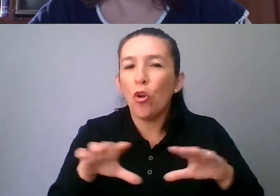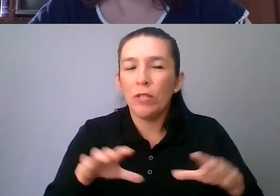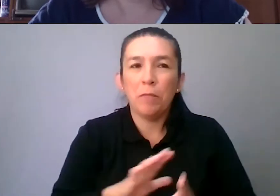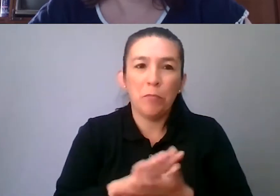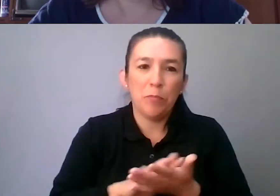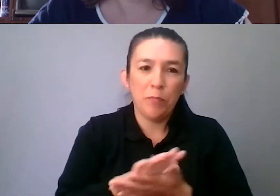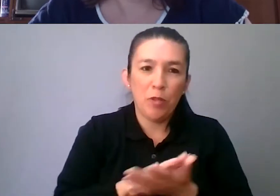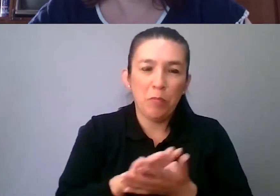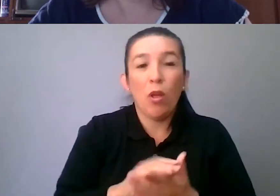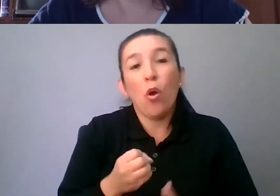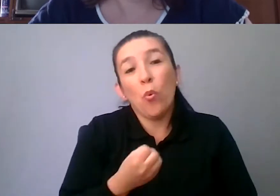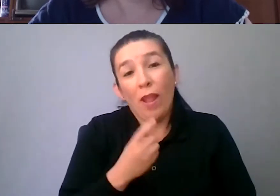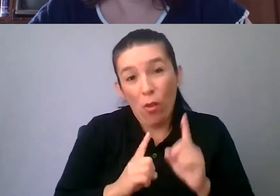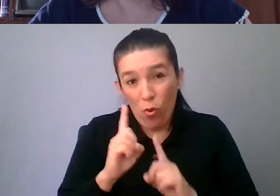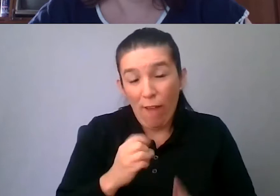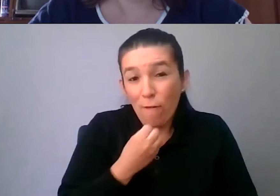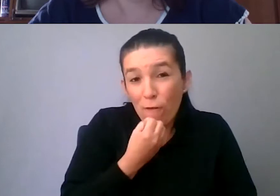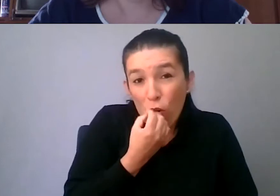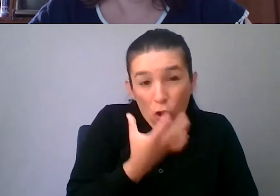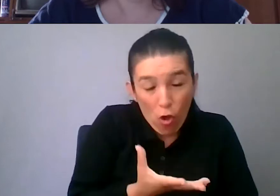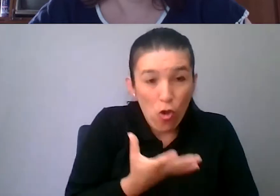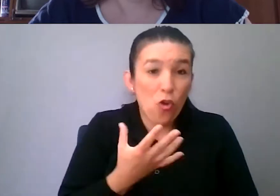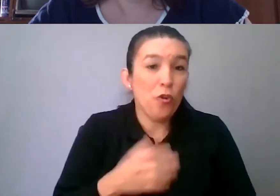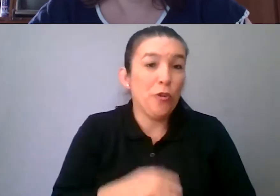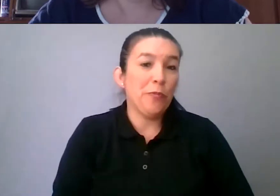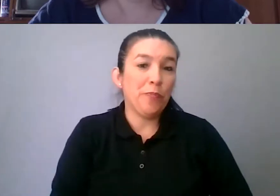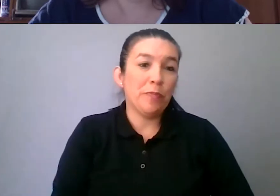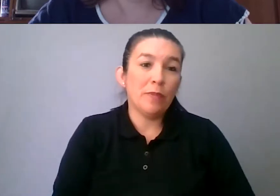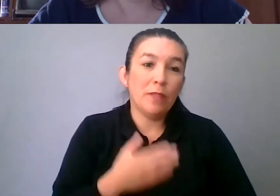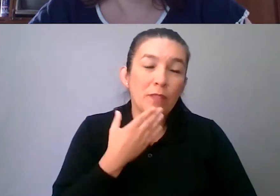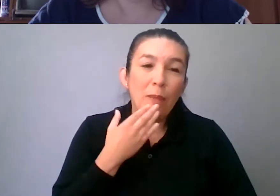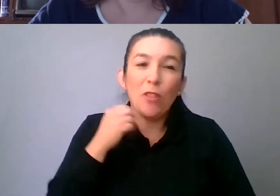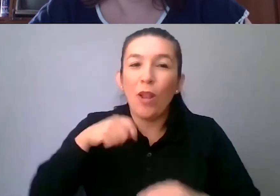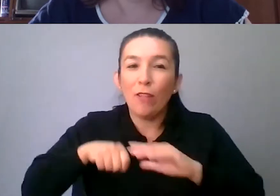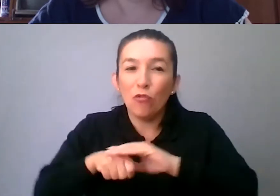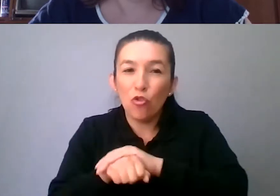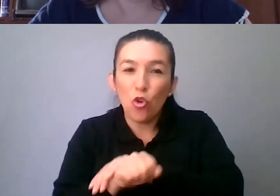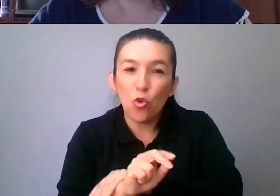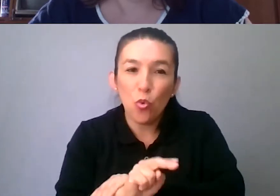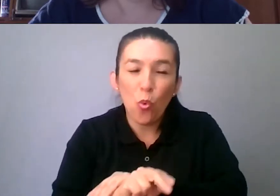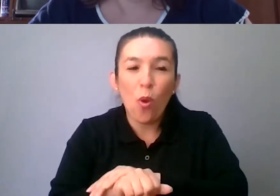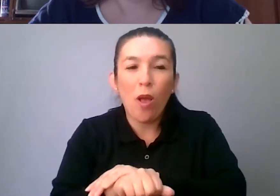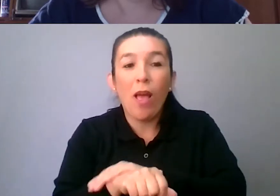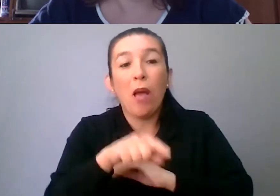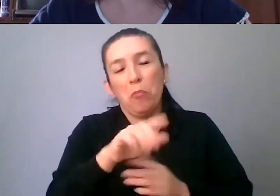figura de la flor, está la figura de la tortuga. Mira, yo estoy haciendo la flor ahora.